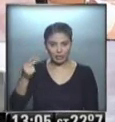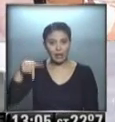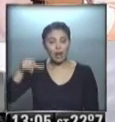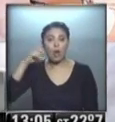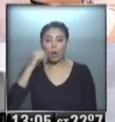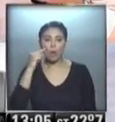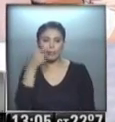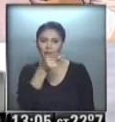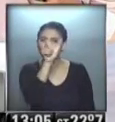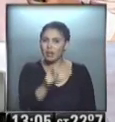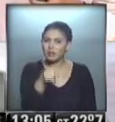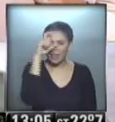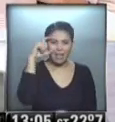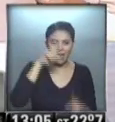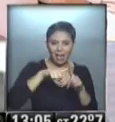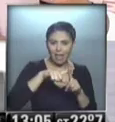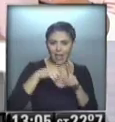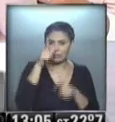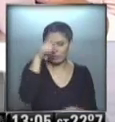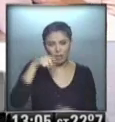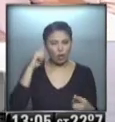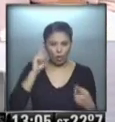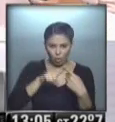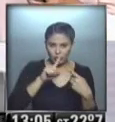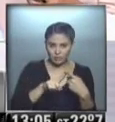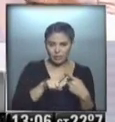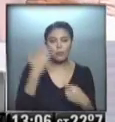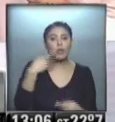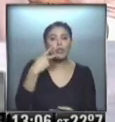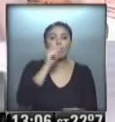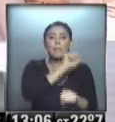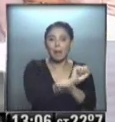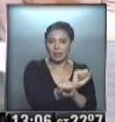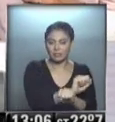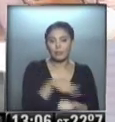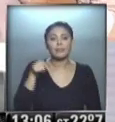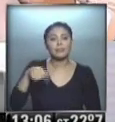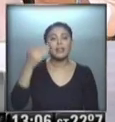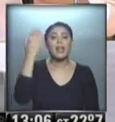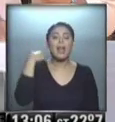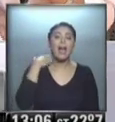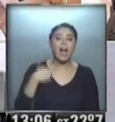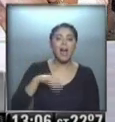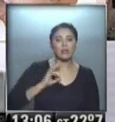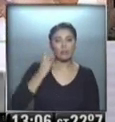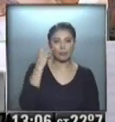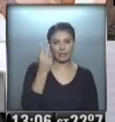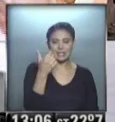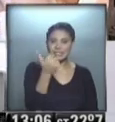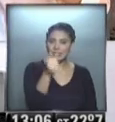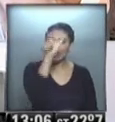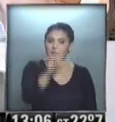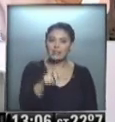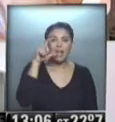Vinader cuando estaba en la cárcel. Ustedes señalaban que Vinader era prefecto, efectivamente en el 2006 fue desafectado, pertenecía al grupo